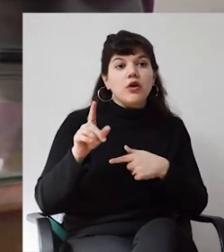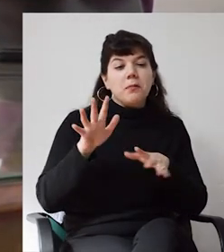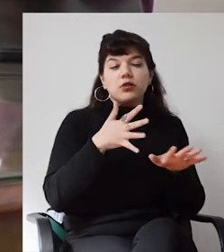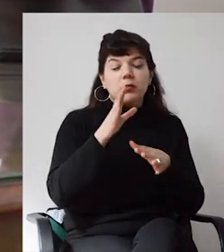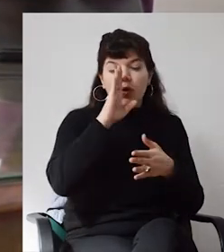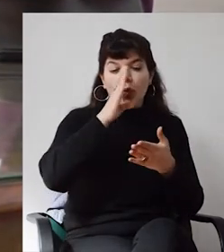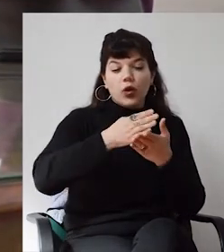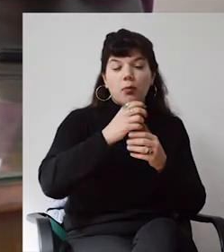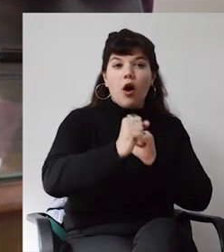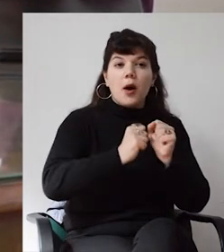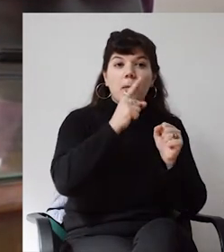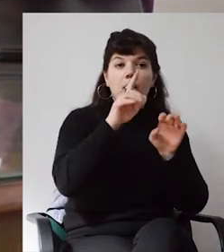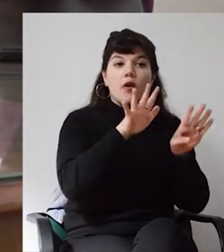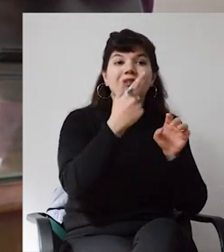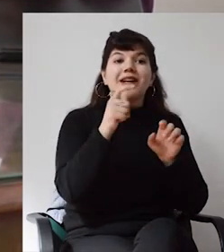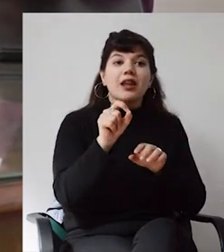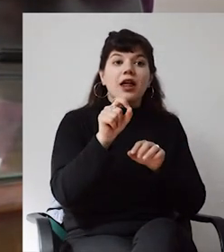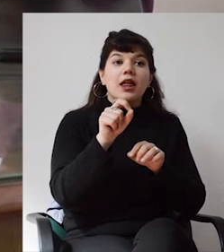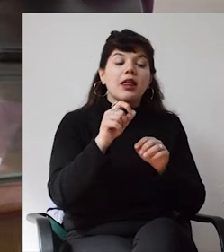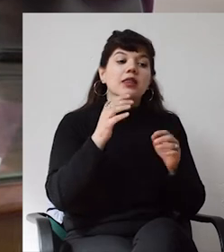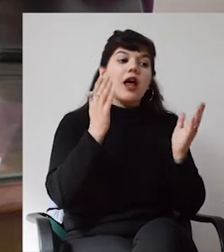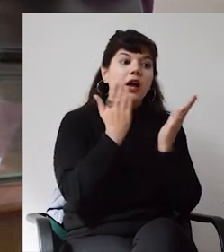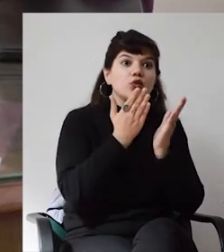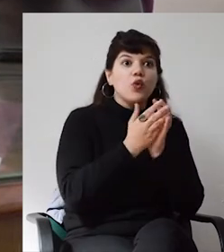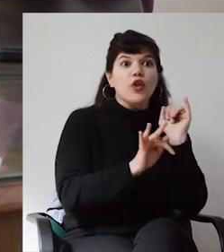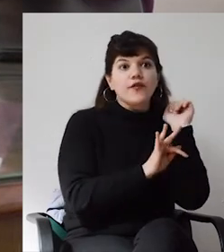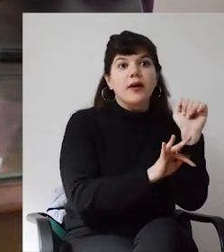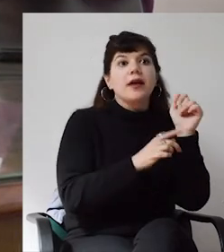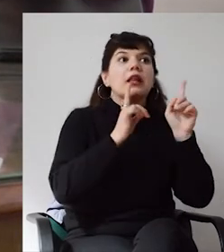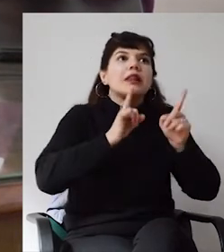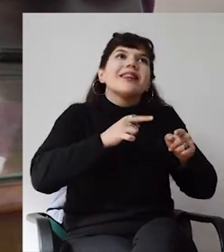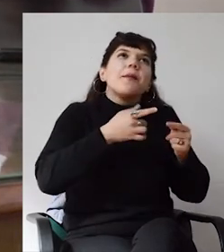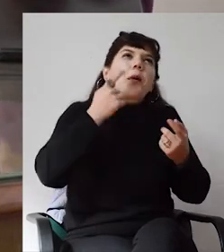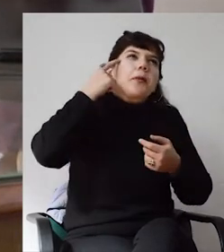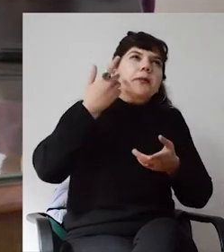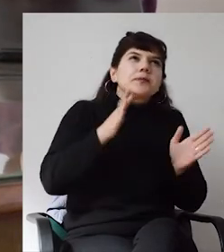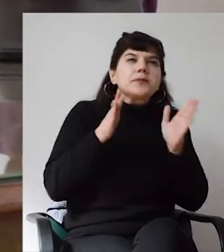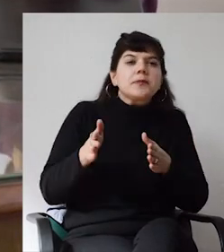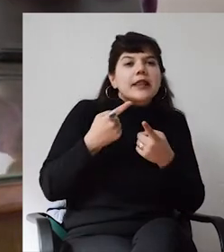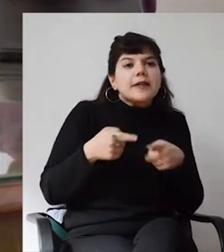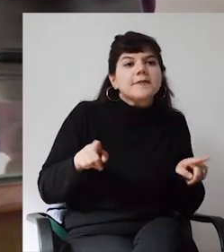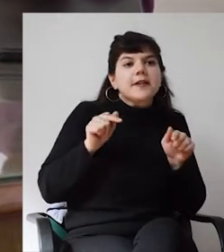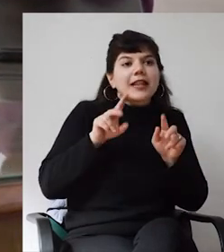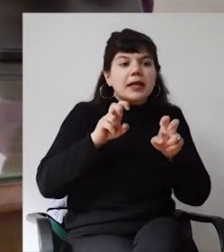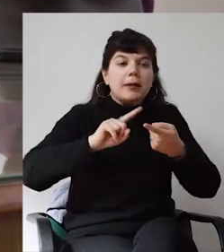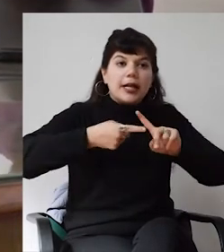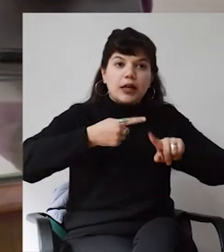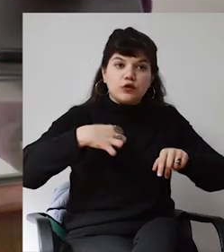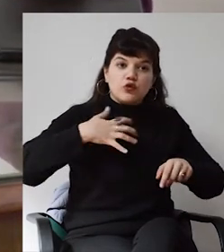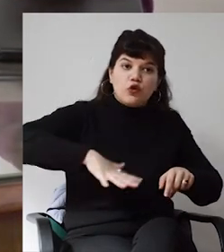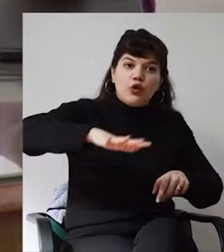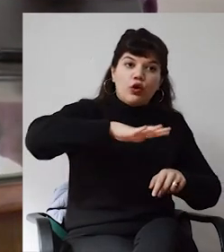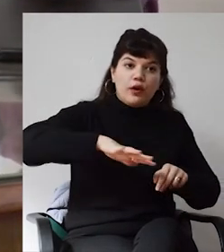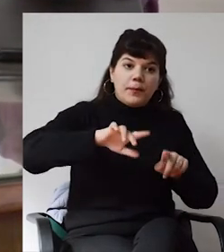Desde fines de los años 70, los estudios feministas lograron instalar otra perspectiva respecto a las